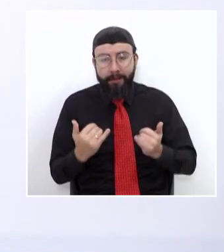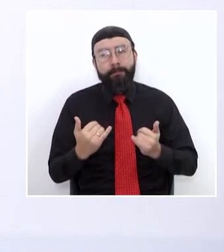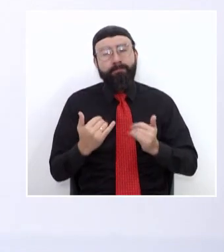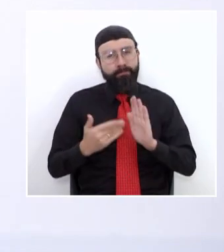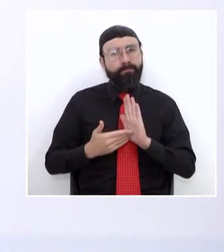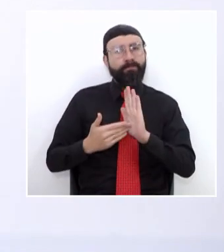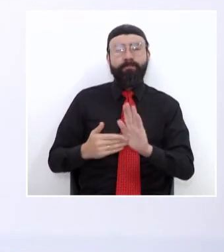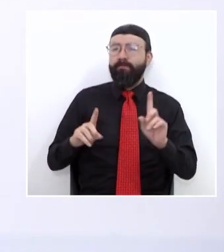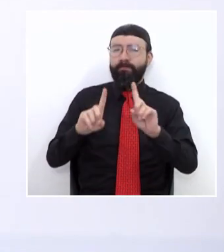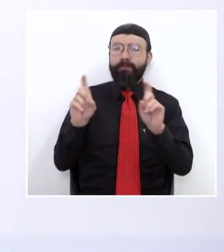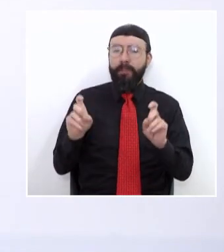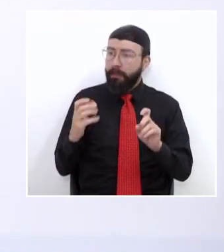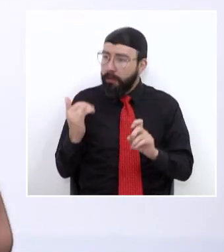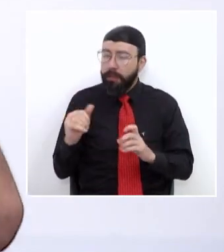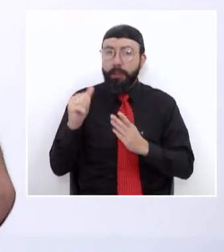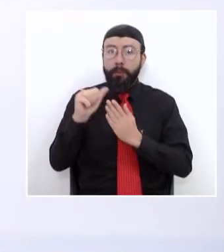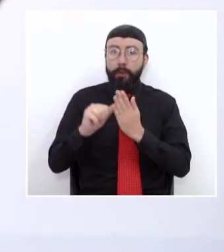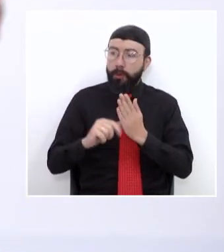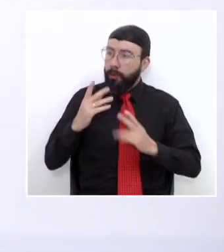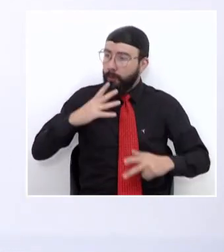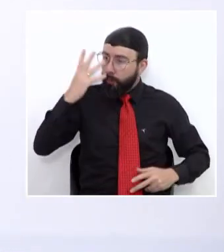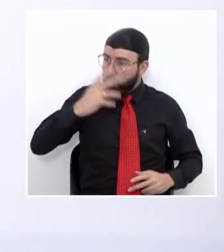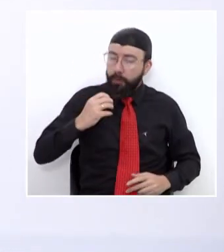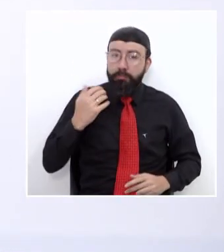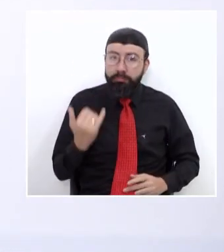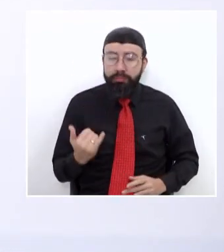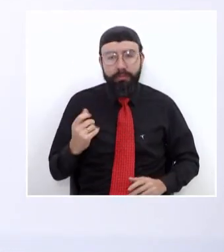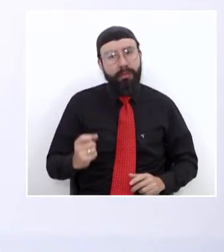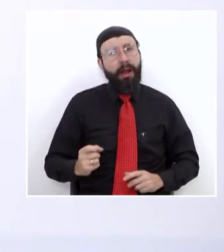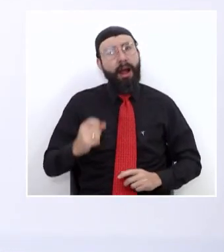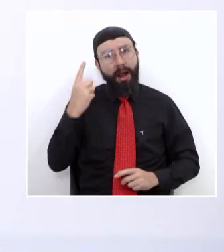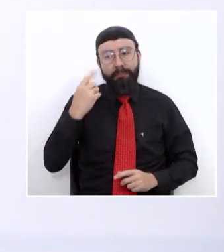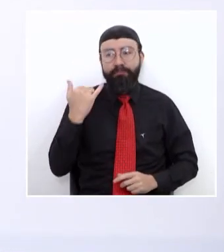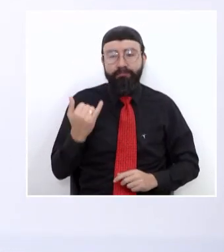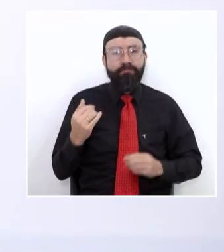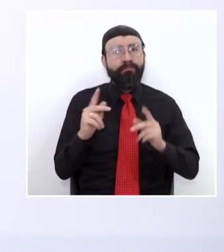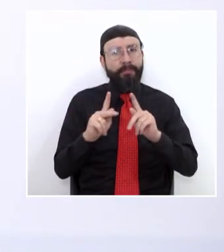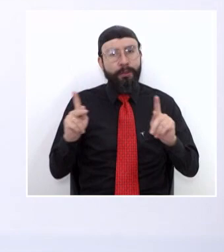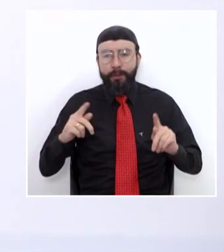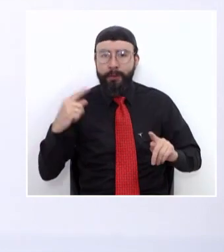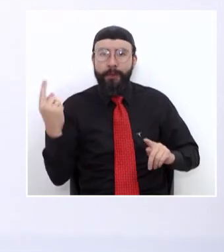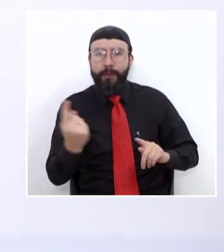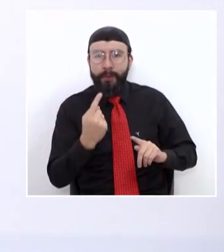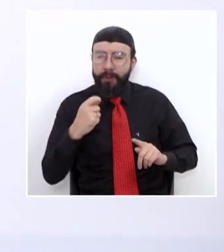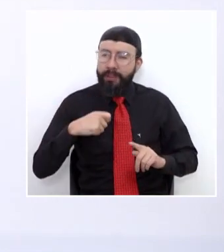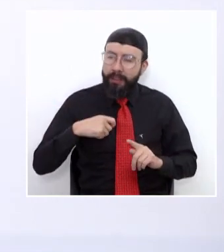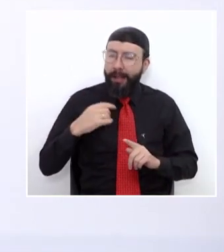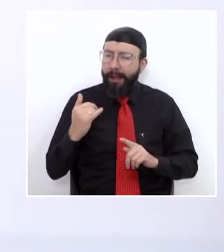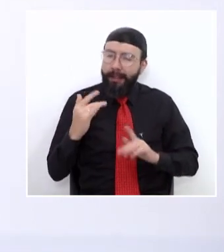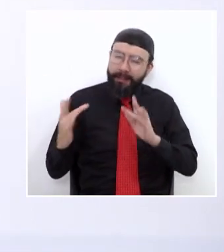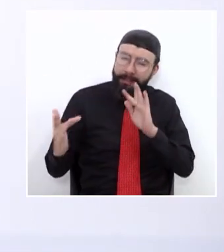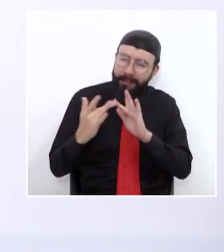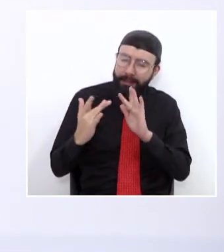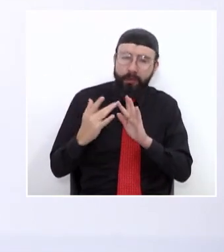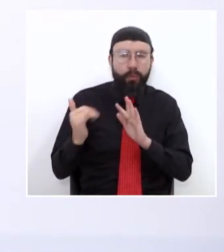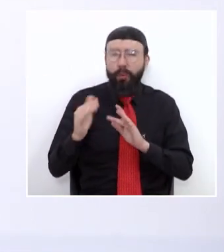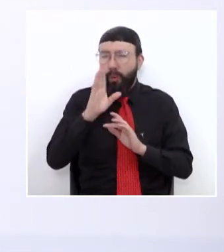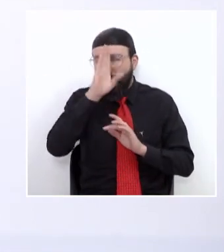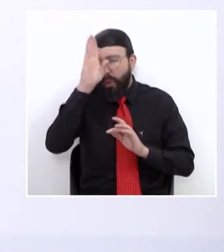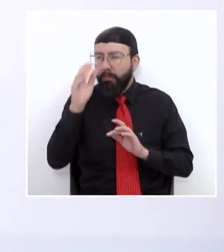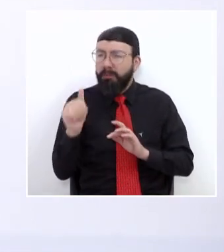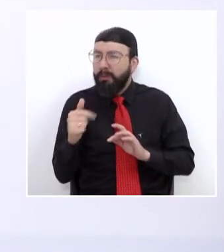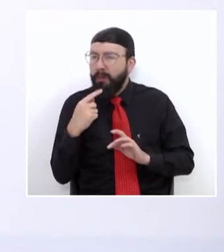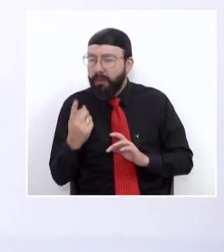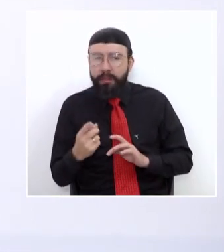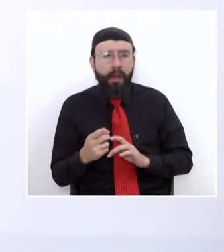Sí, ver este programa tan bonito, y de pronto es algo que muchas personas han tenido acercamiento, y lo más común es que dicen, ay,